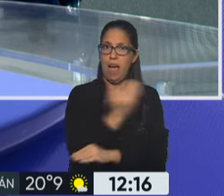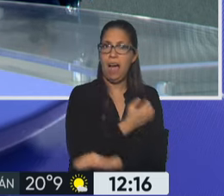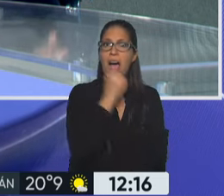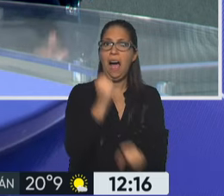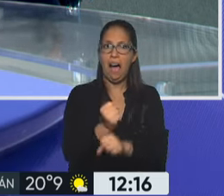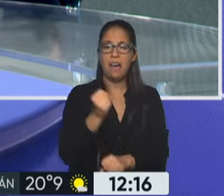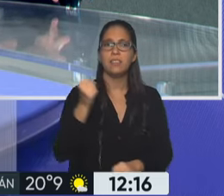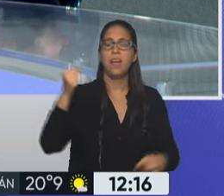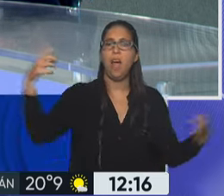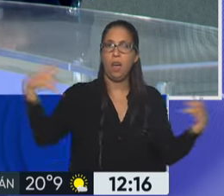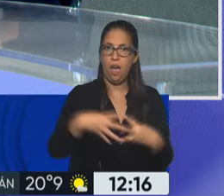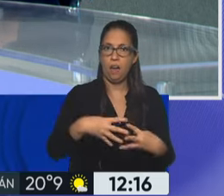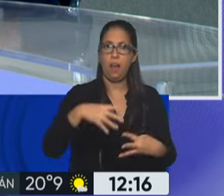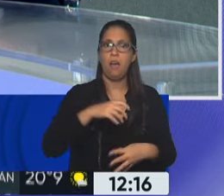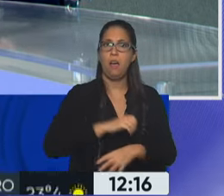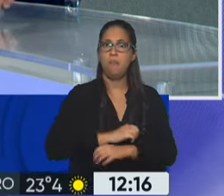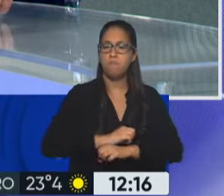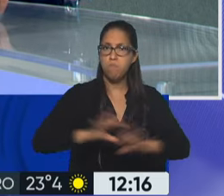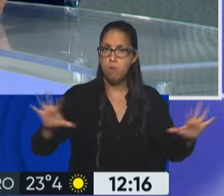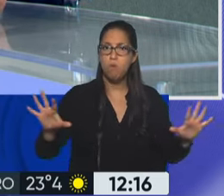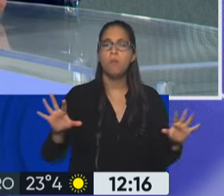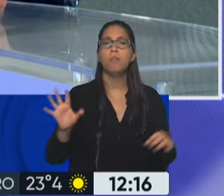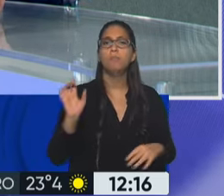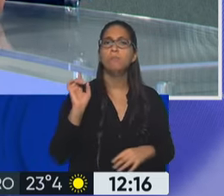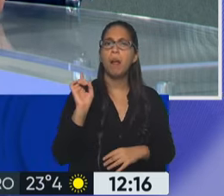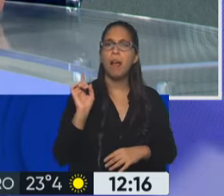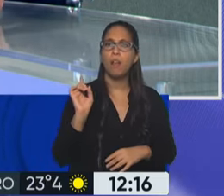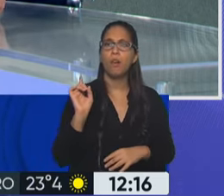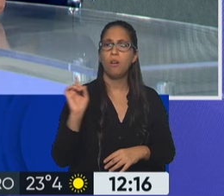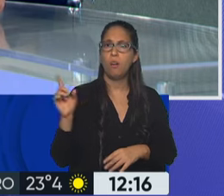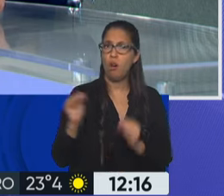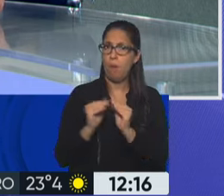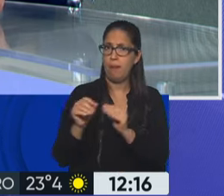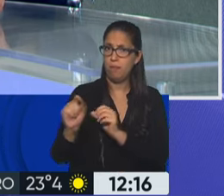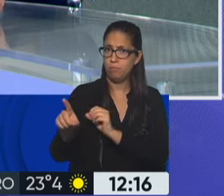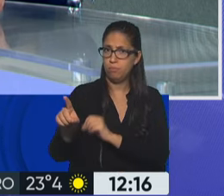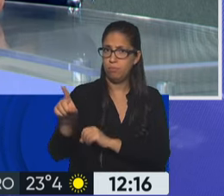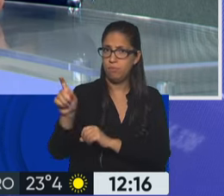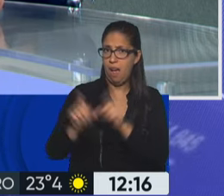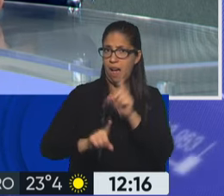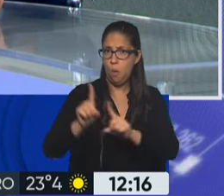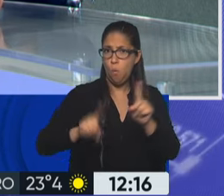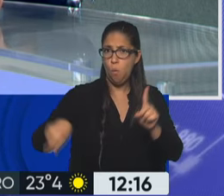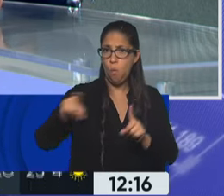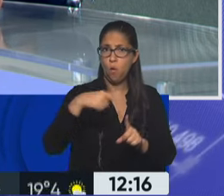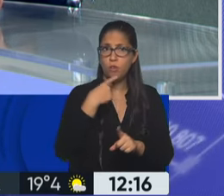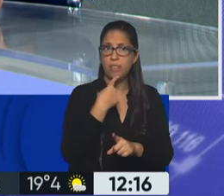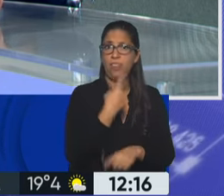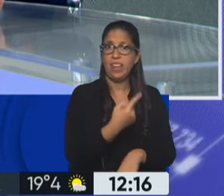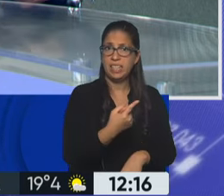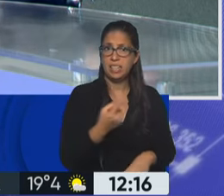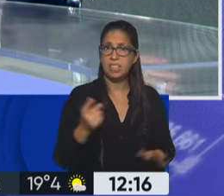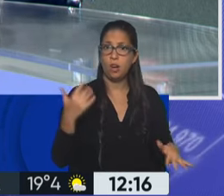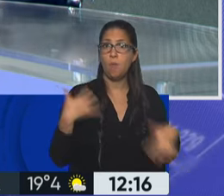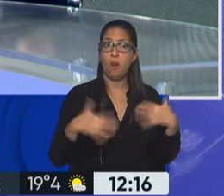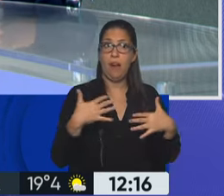a se invocar en esos conflictos eh Hay algunos colegas suyos que se están precipitando yo